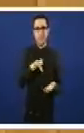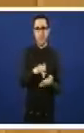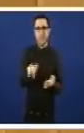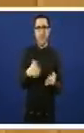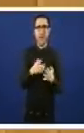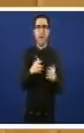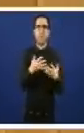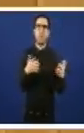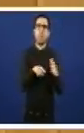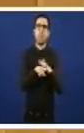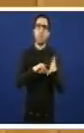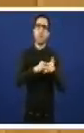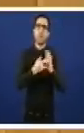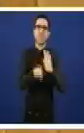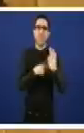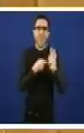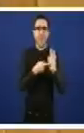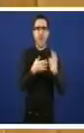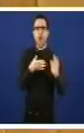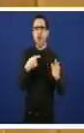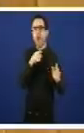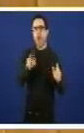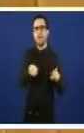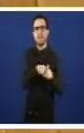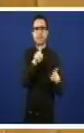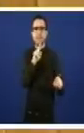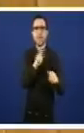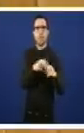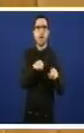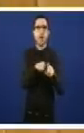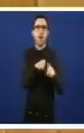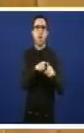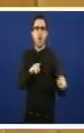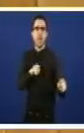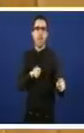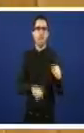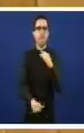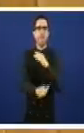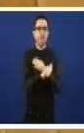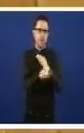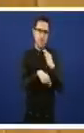representa un auténtico fraude de lei. Fraude de lei.